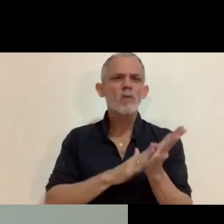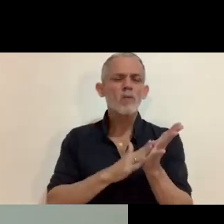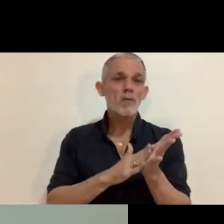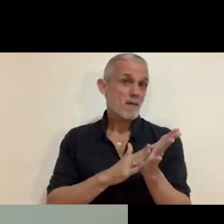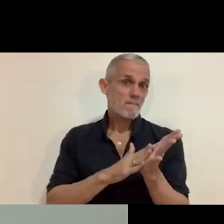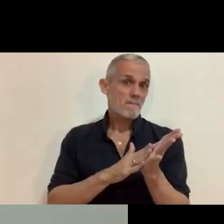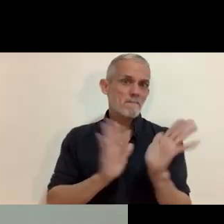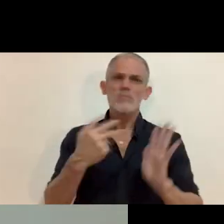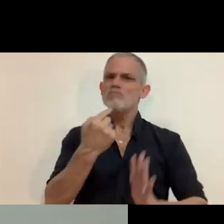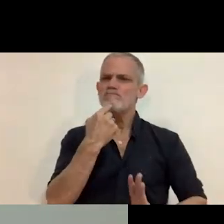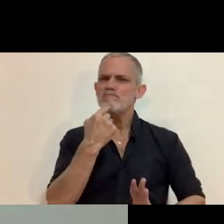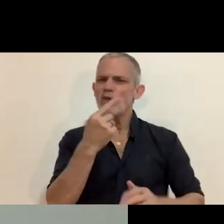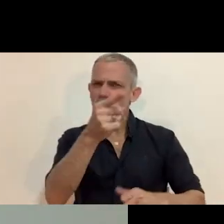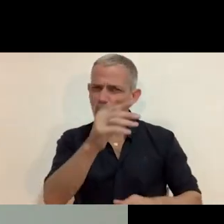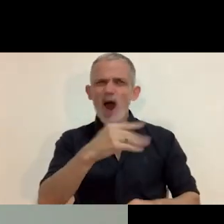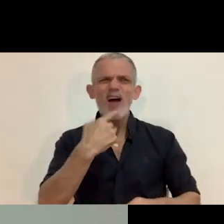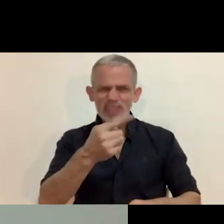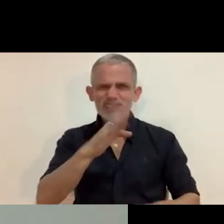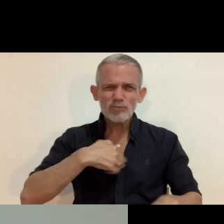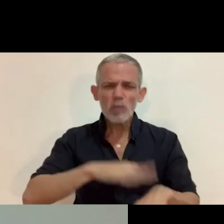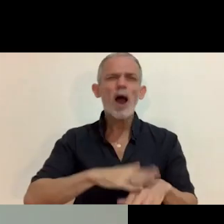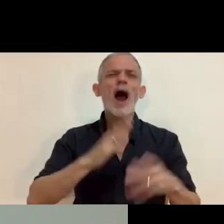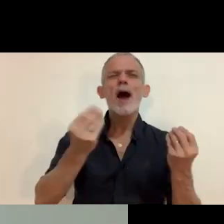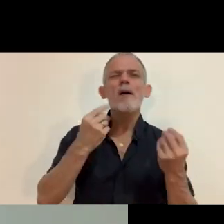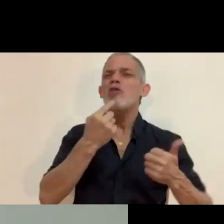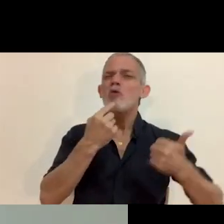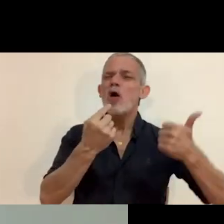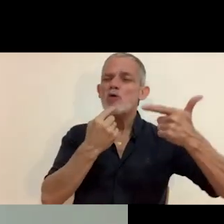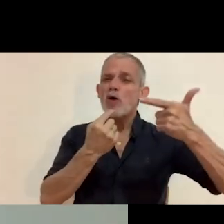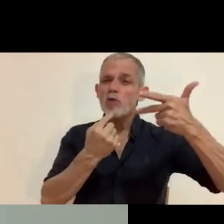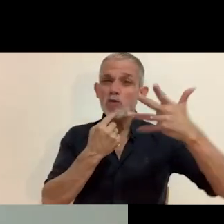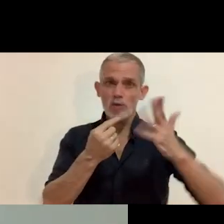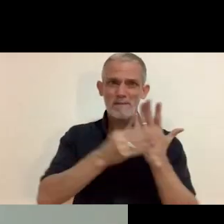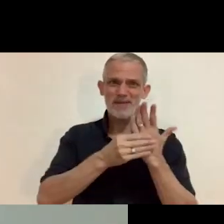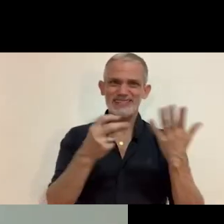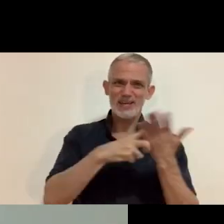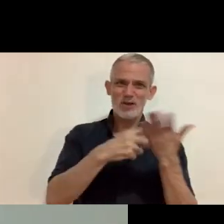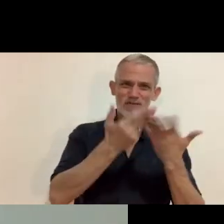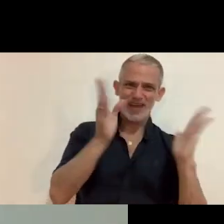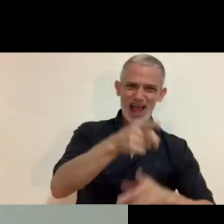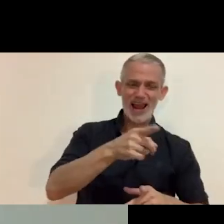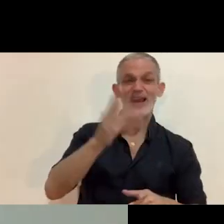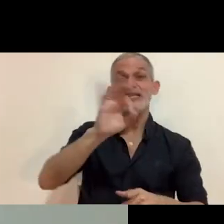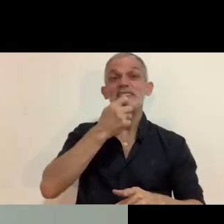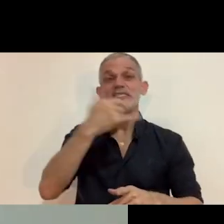en duda toda la hipótesis acusatoria por parte del Ministerio Público Fiscal y eventualmente si hay